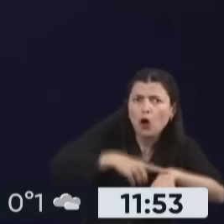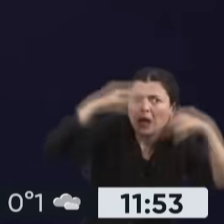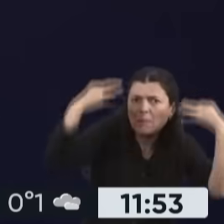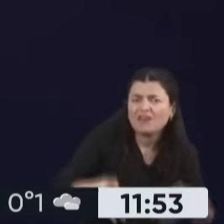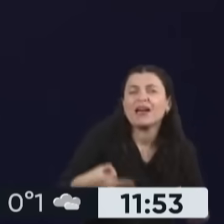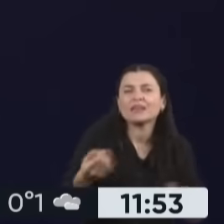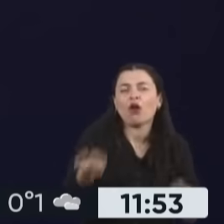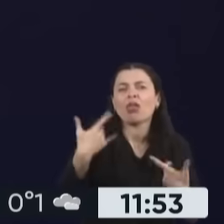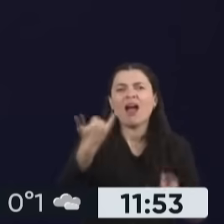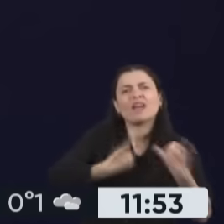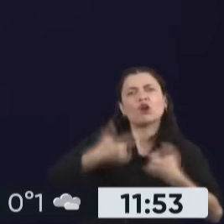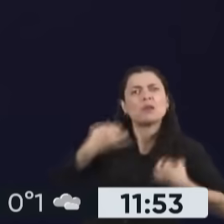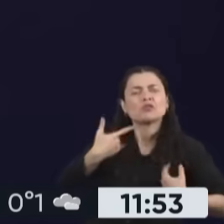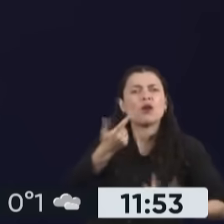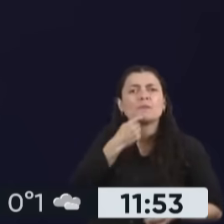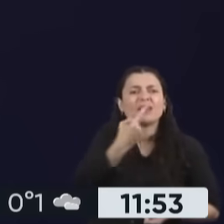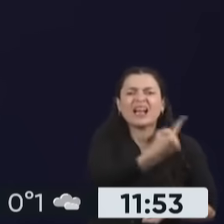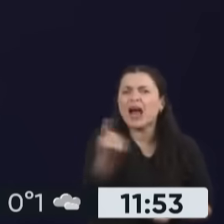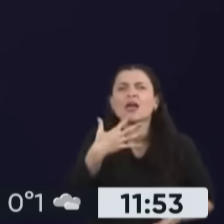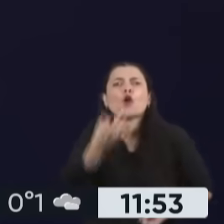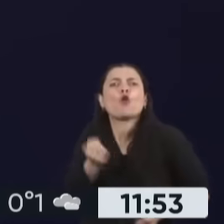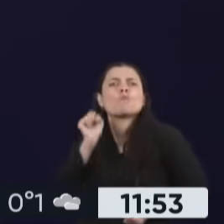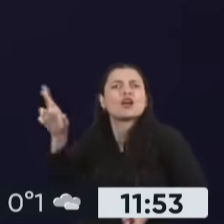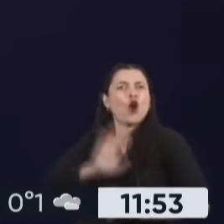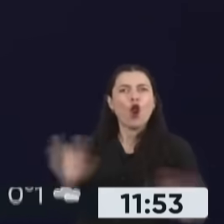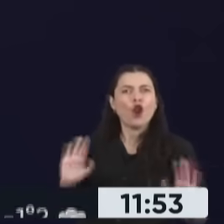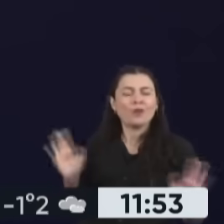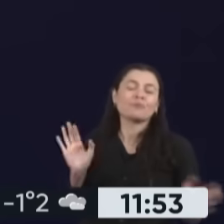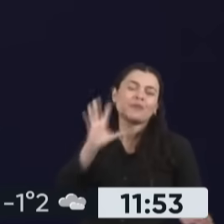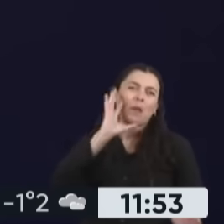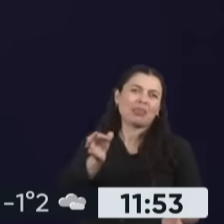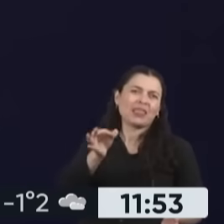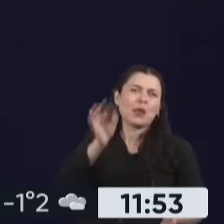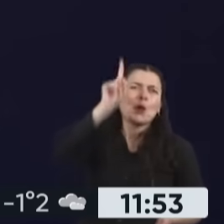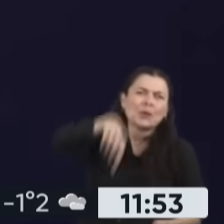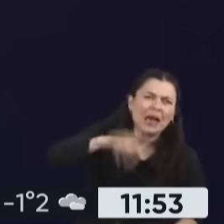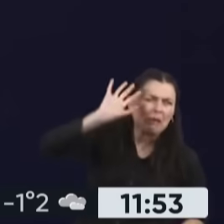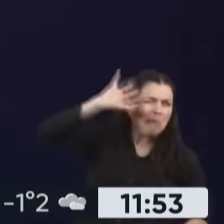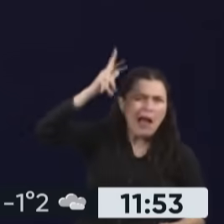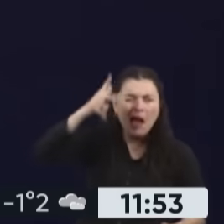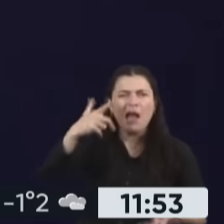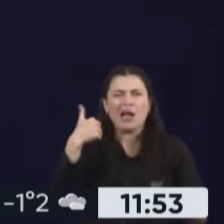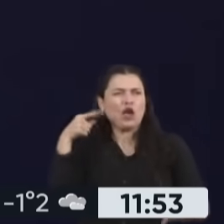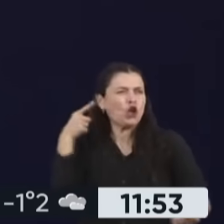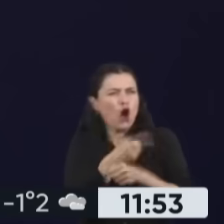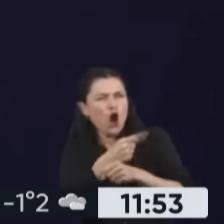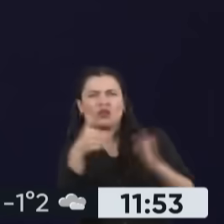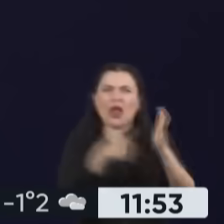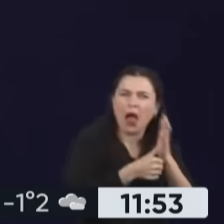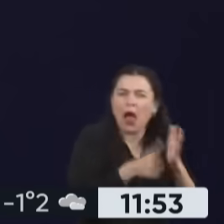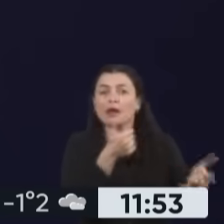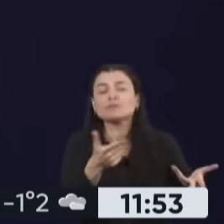poco cómo algunos quieren aprovechar, siempre dentro de la cáscara de la